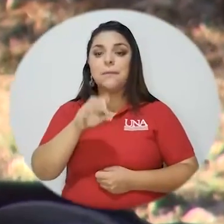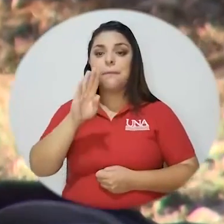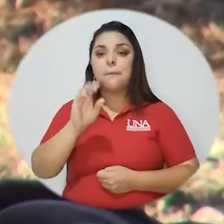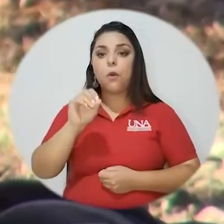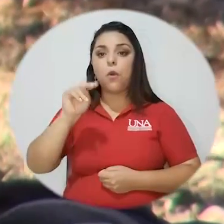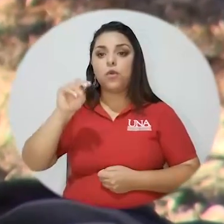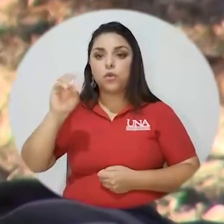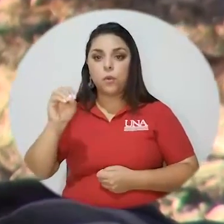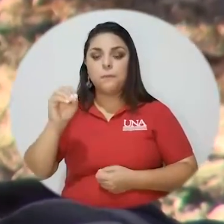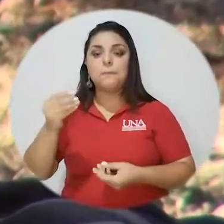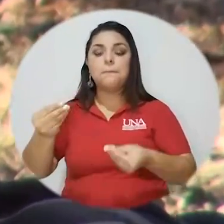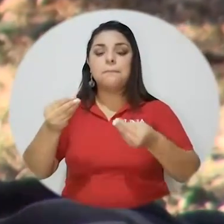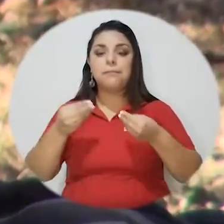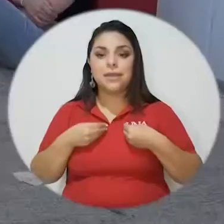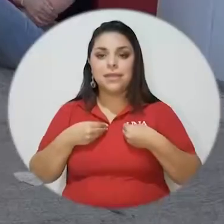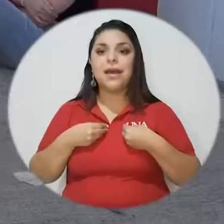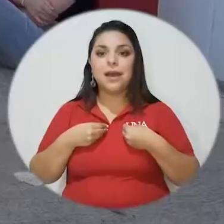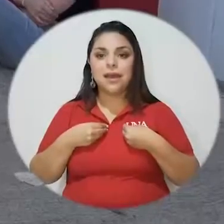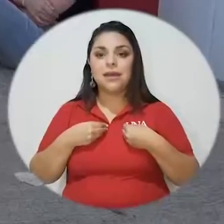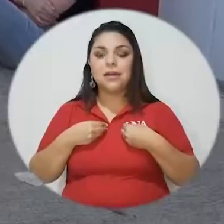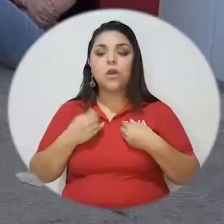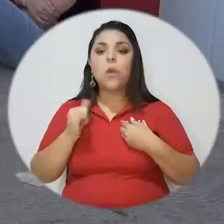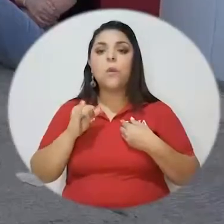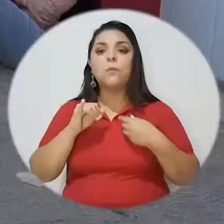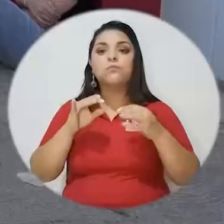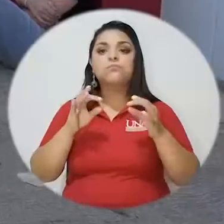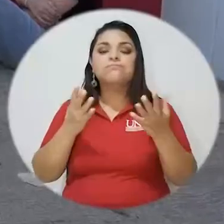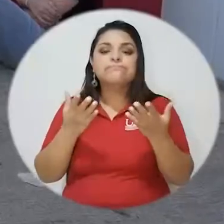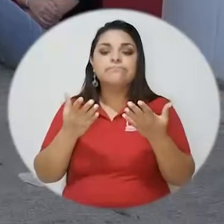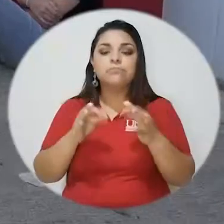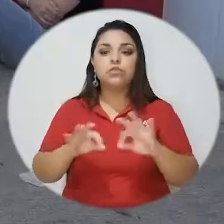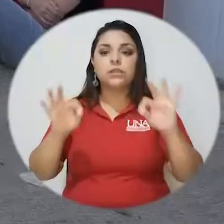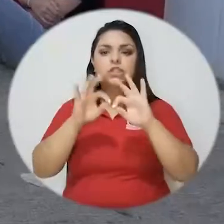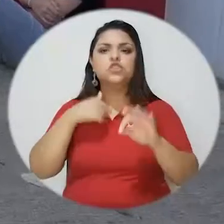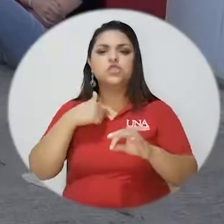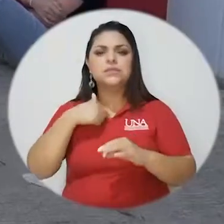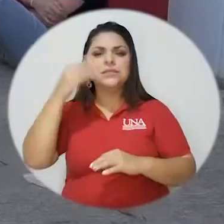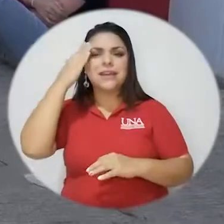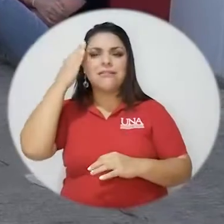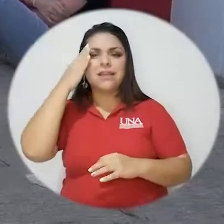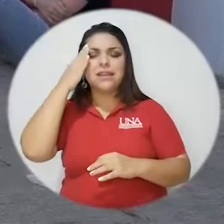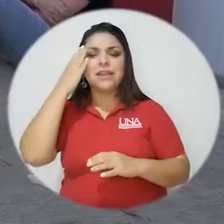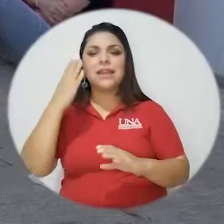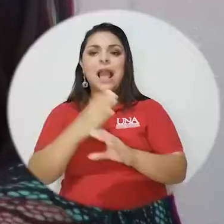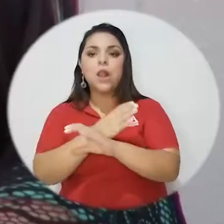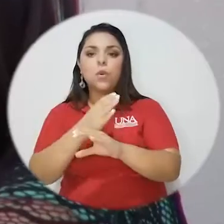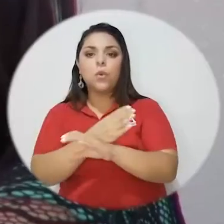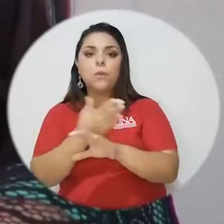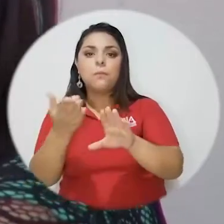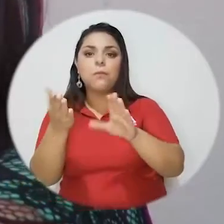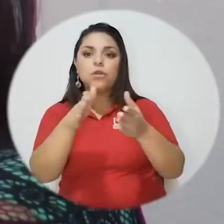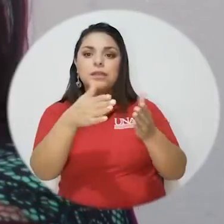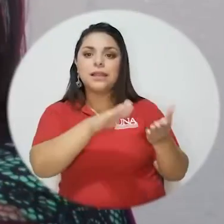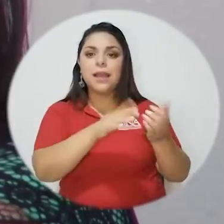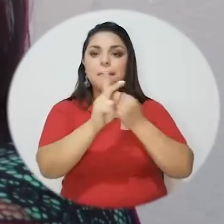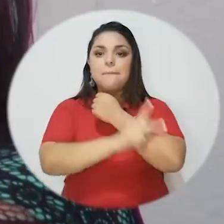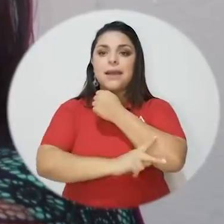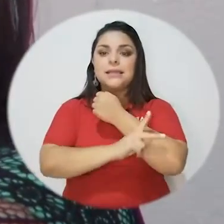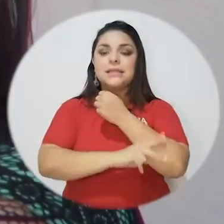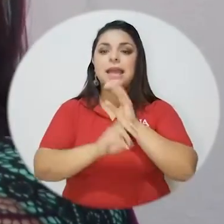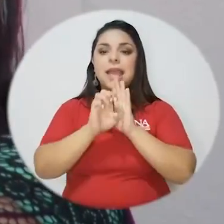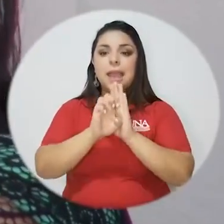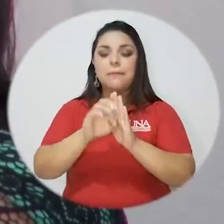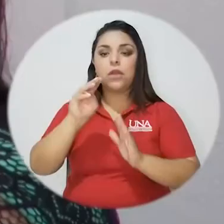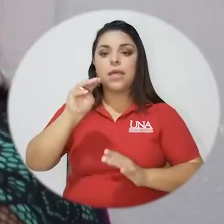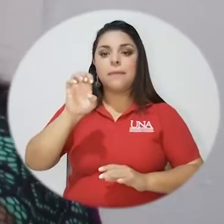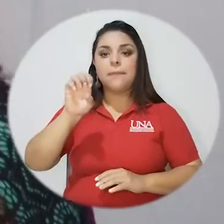dando réditos. Por ejemplo, yo tengo los datos, digamos, de cuánto se calcula la mortalidad en los países,